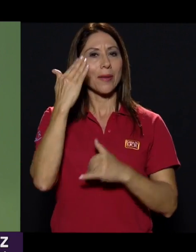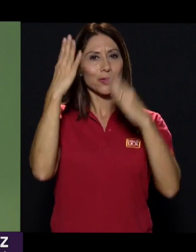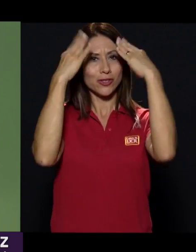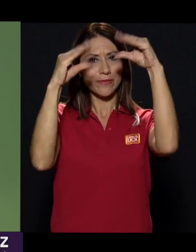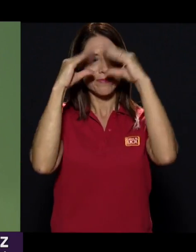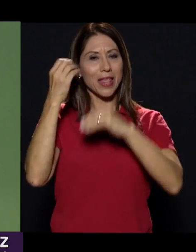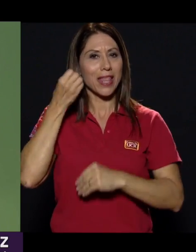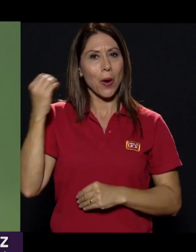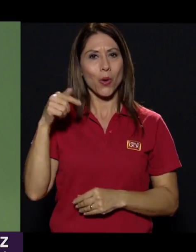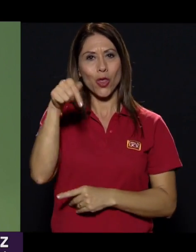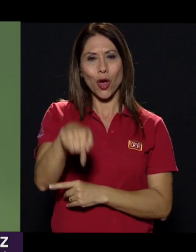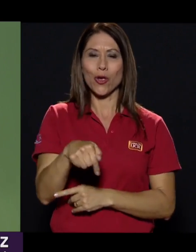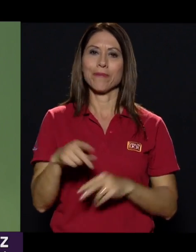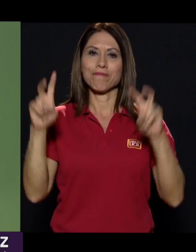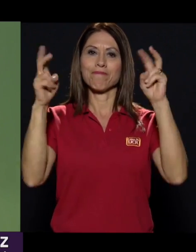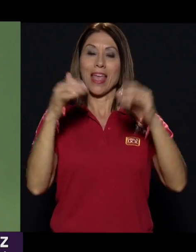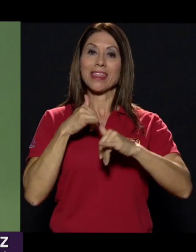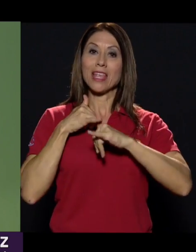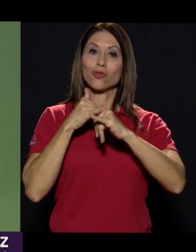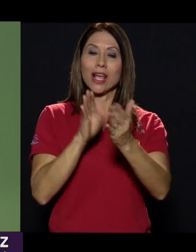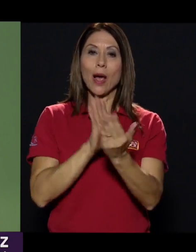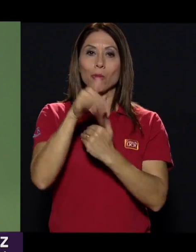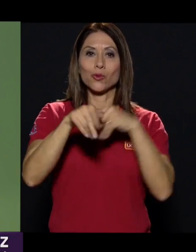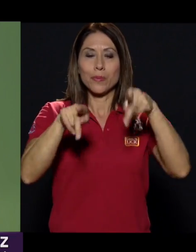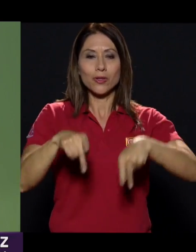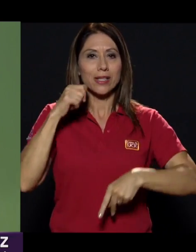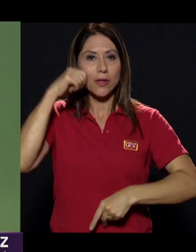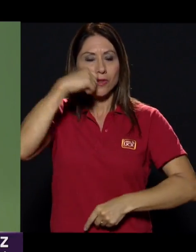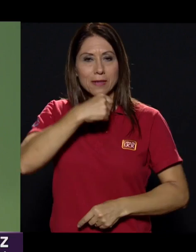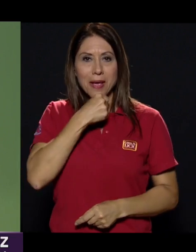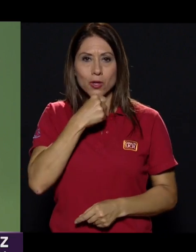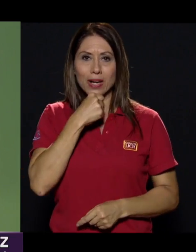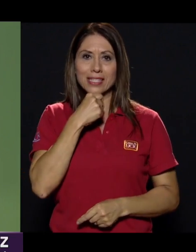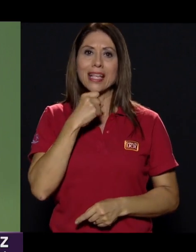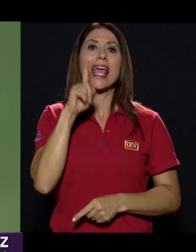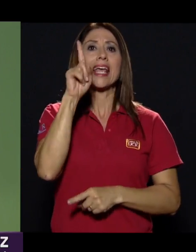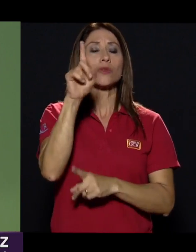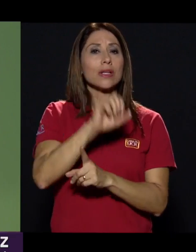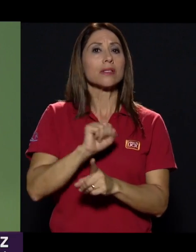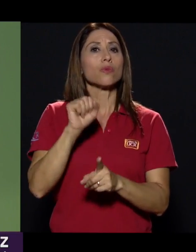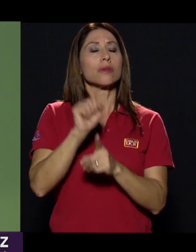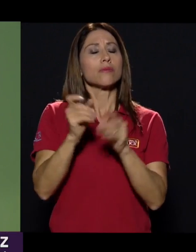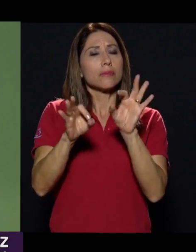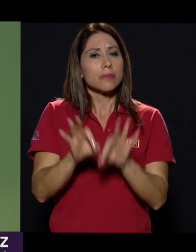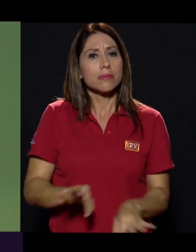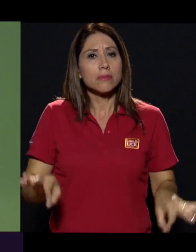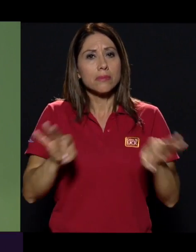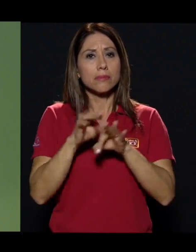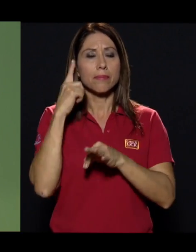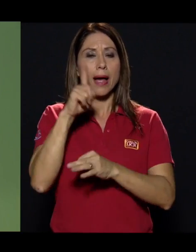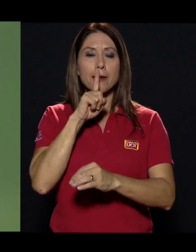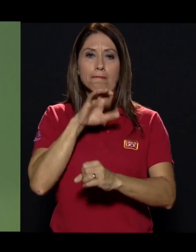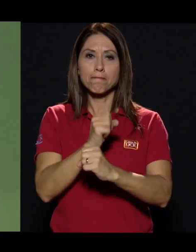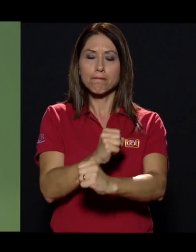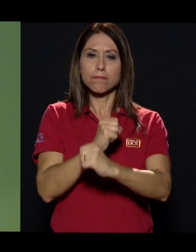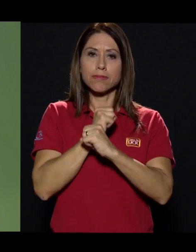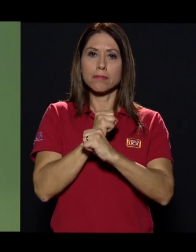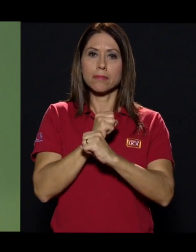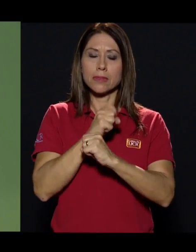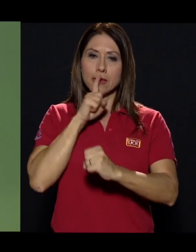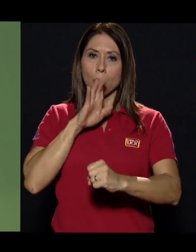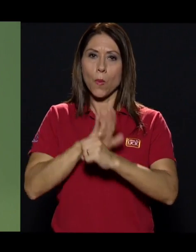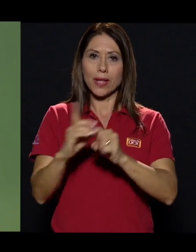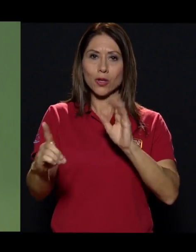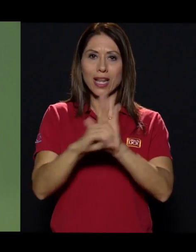nuestra cápsula de oro de hoy. Denunciar los abusos contra las personas adultas mayores es una práctica fundamental para garantizar el cumplimiento de